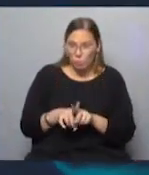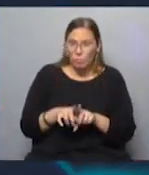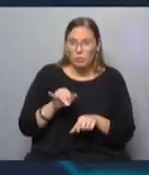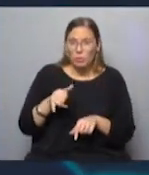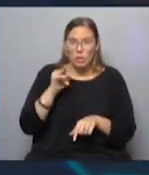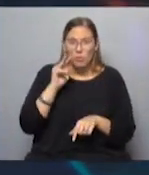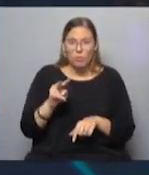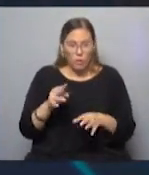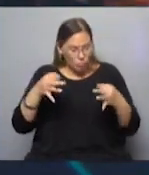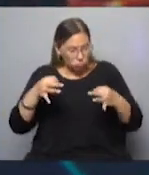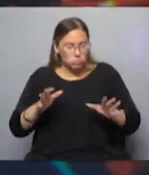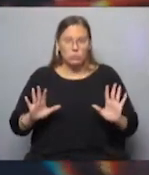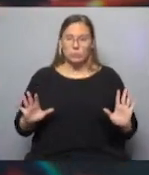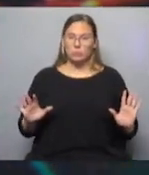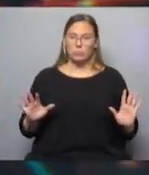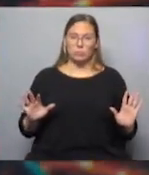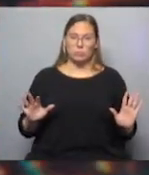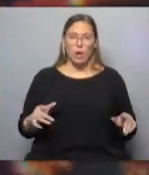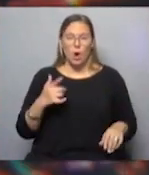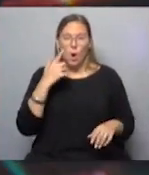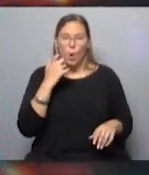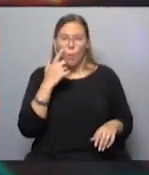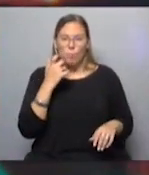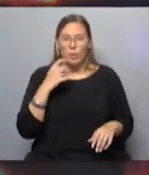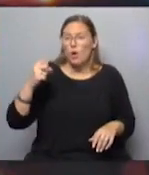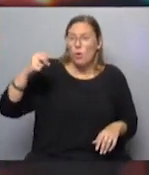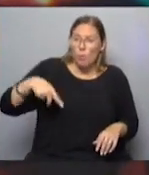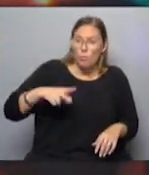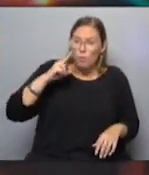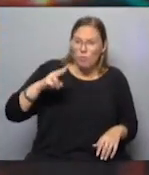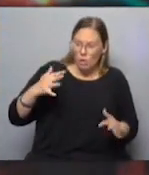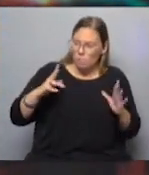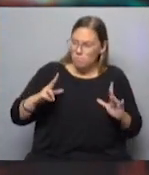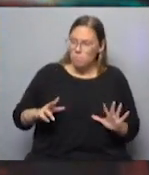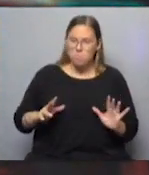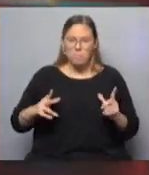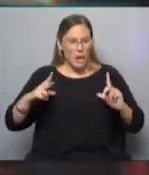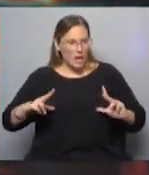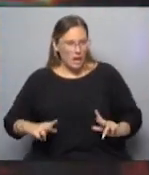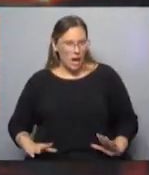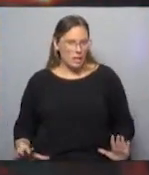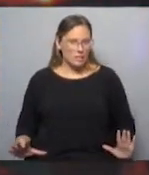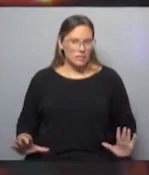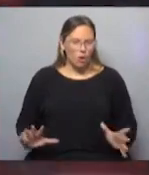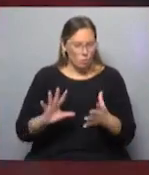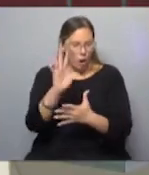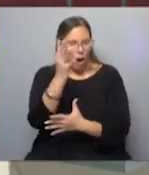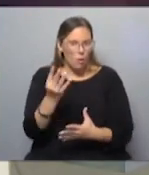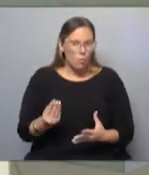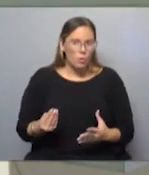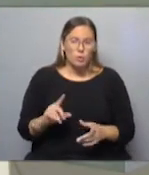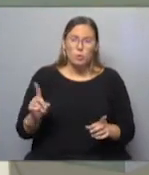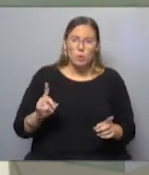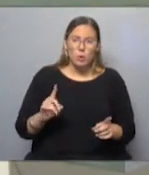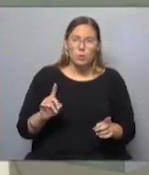veo veo distinción en el hombre común entendernos y allí laura una cosa y especial